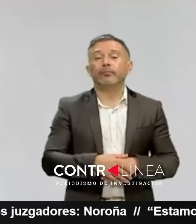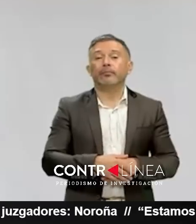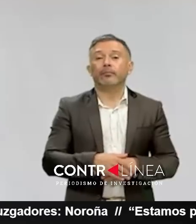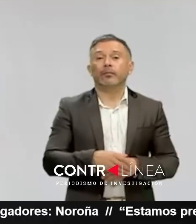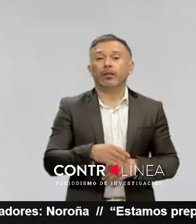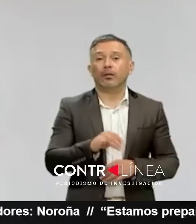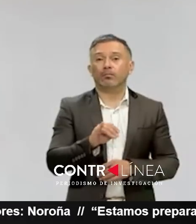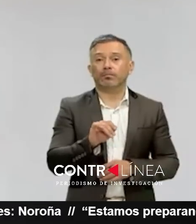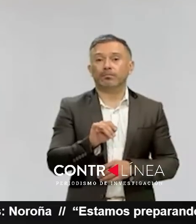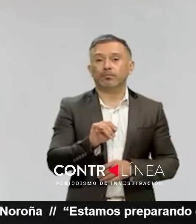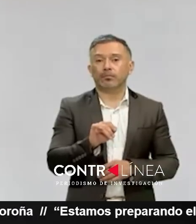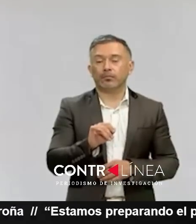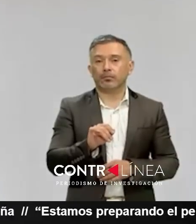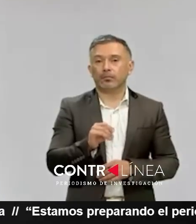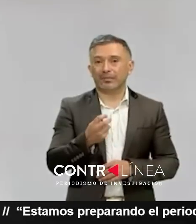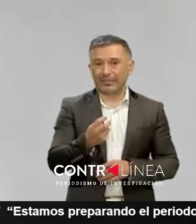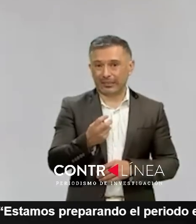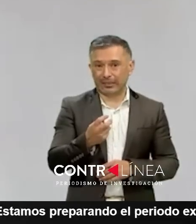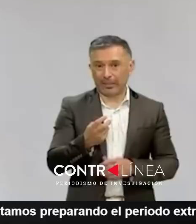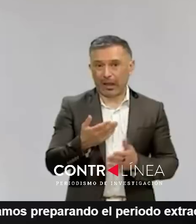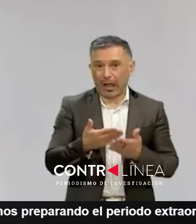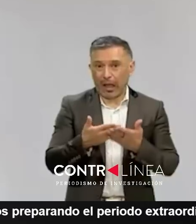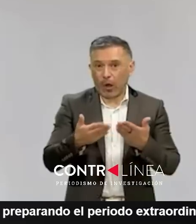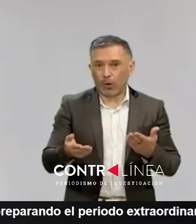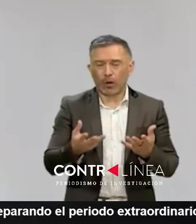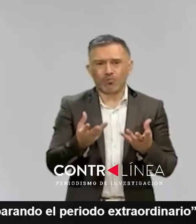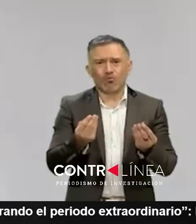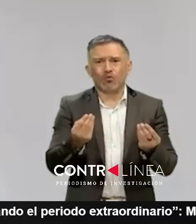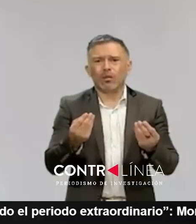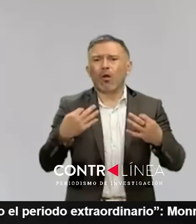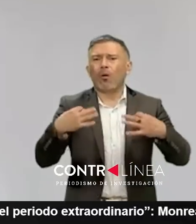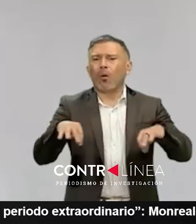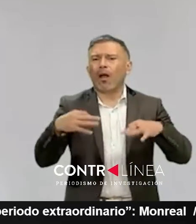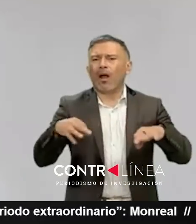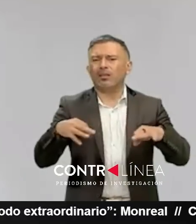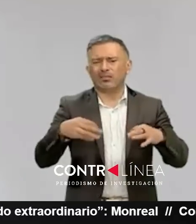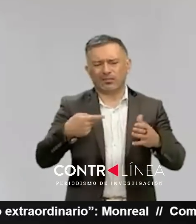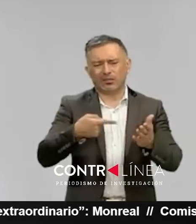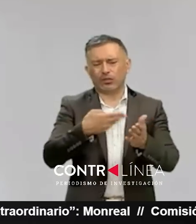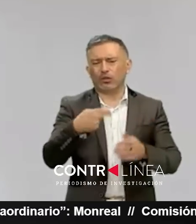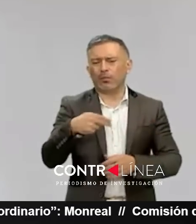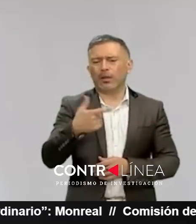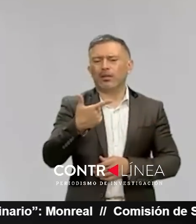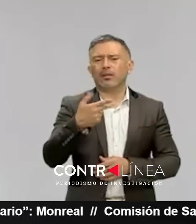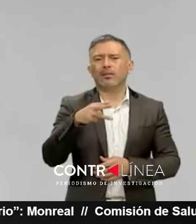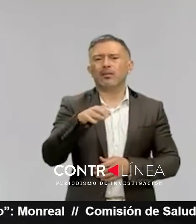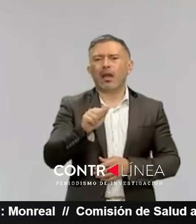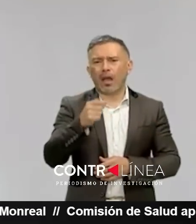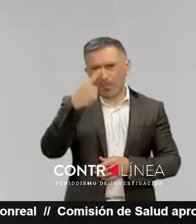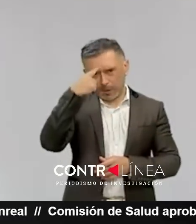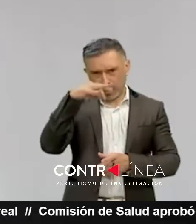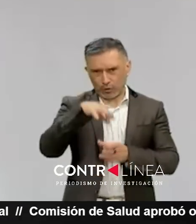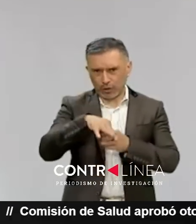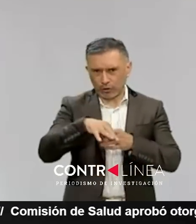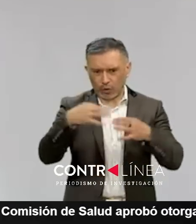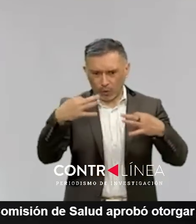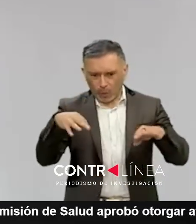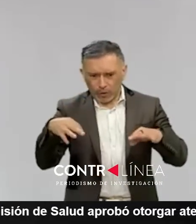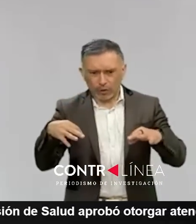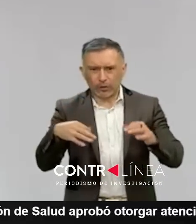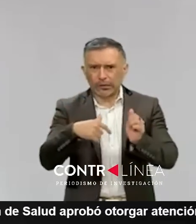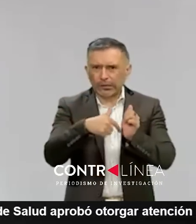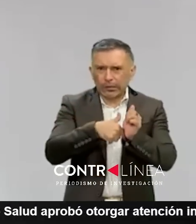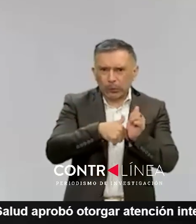esta existencia masiva de guías de votación, indicaciones para votar, acordeones de